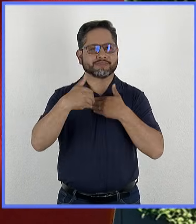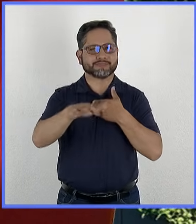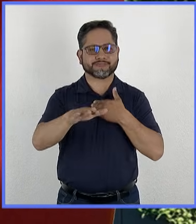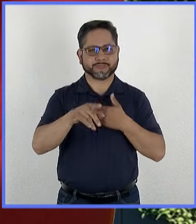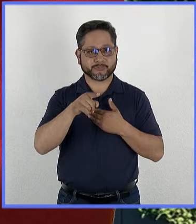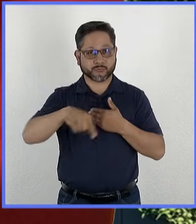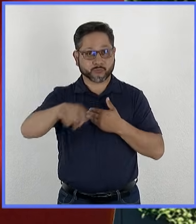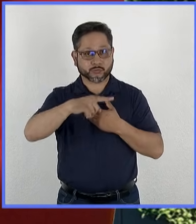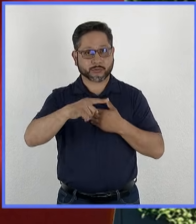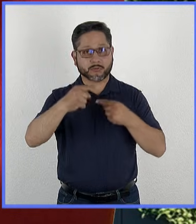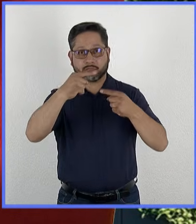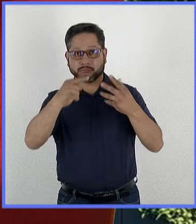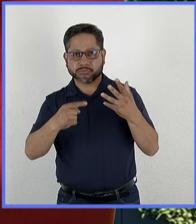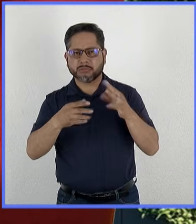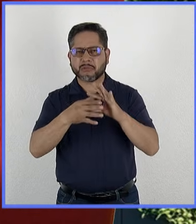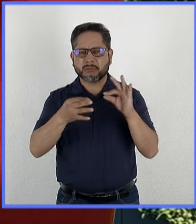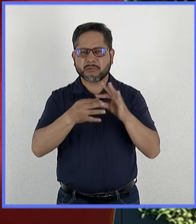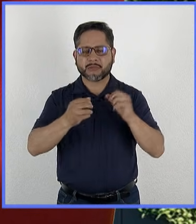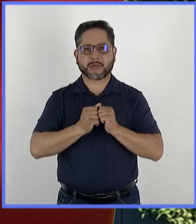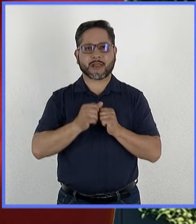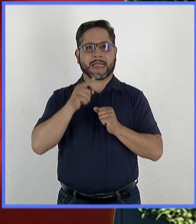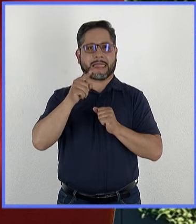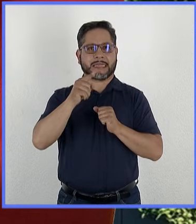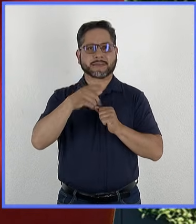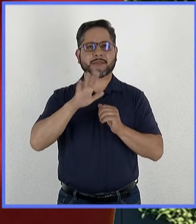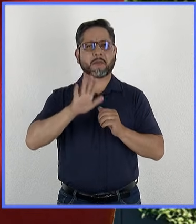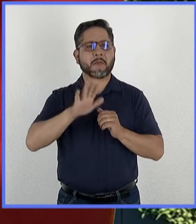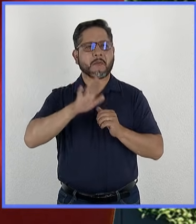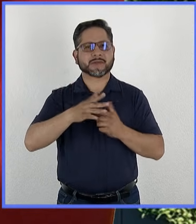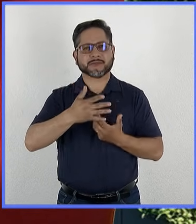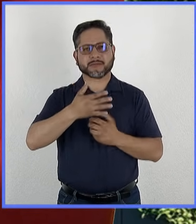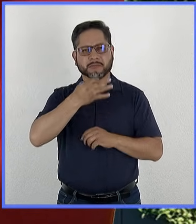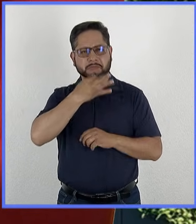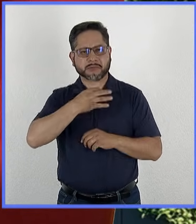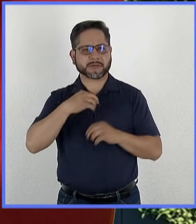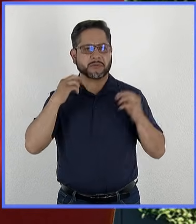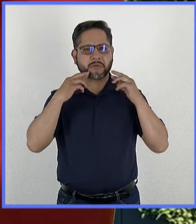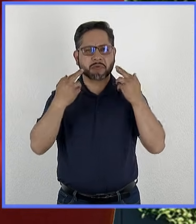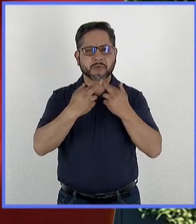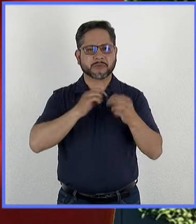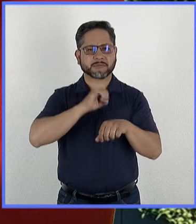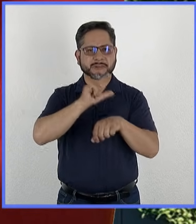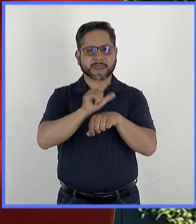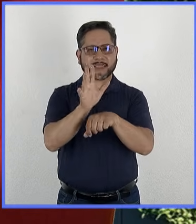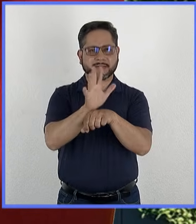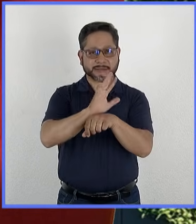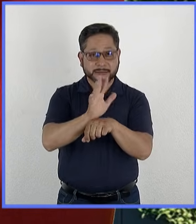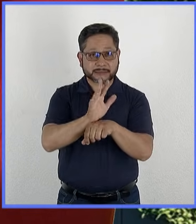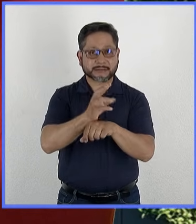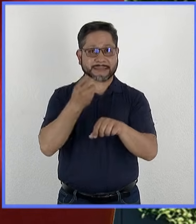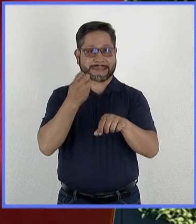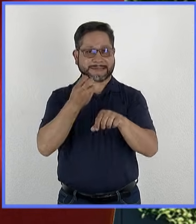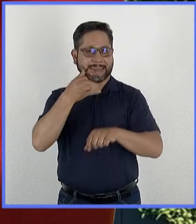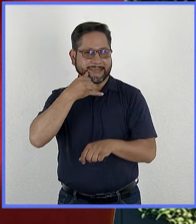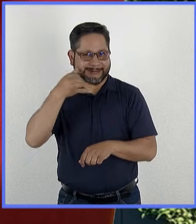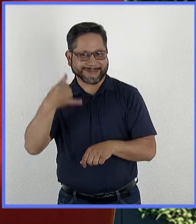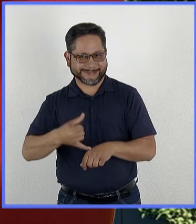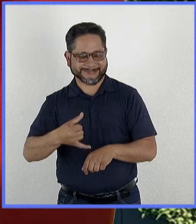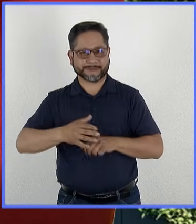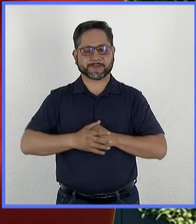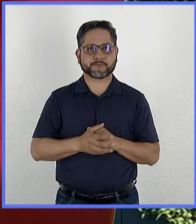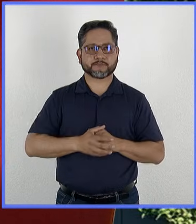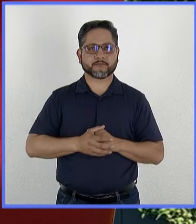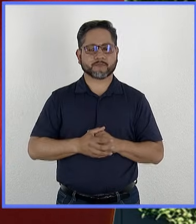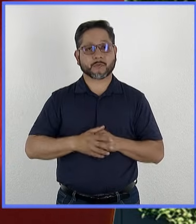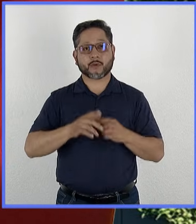primeros minutos, pero además les platicaremos de una gala que nos llevará a recorrer y a disfrutar el cine y la música de Italia.